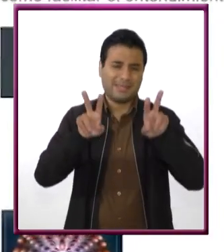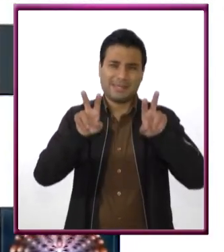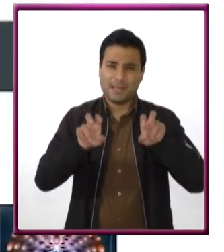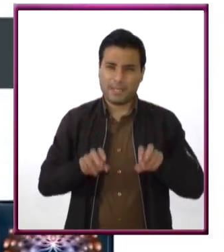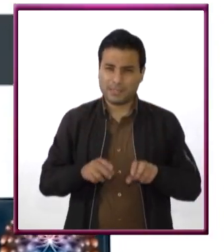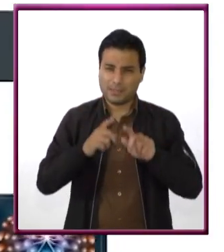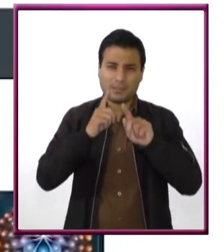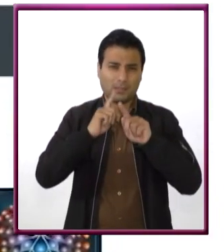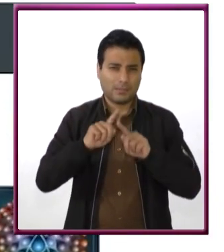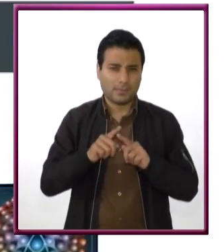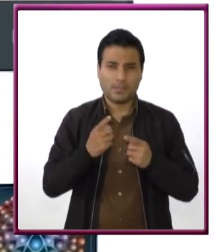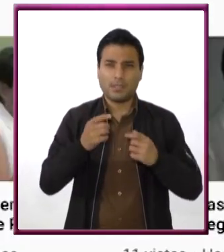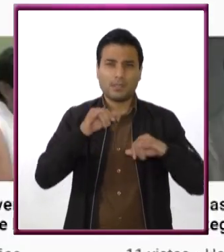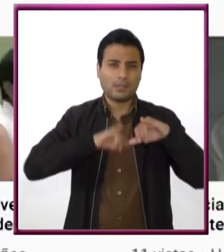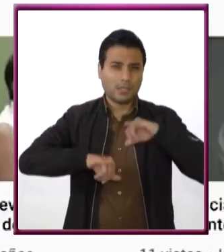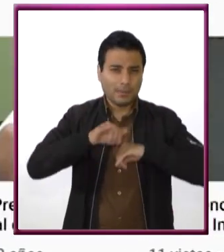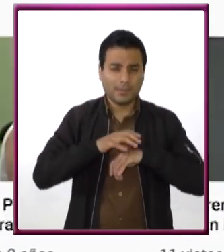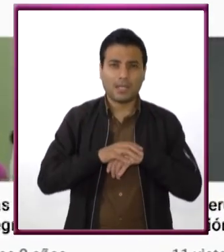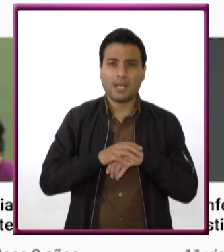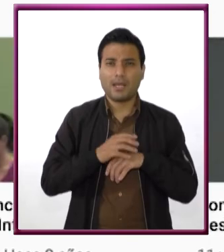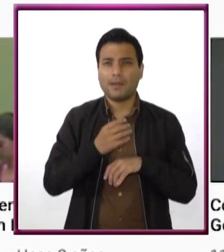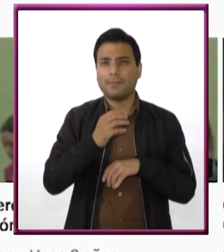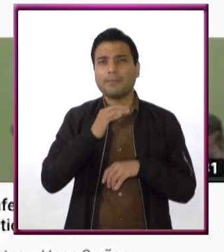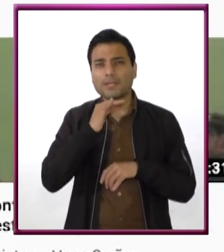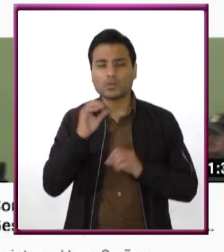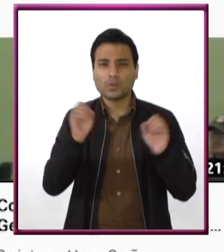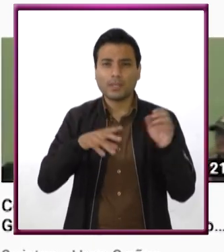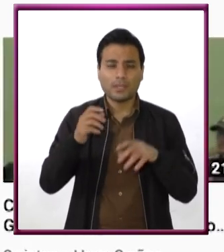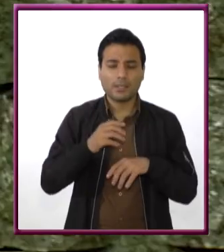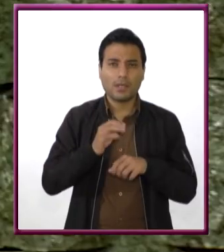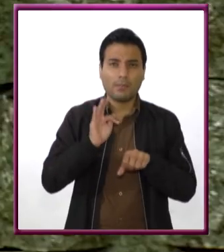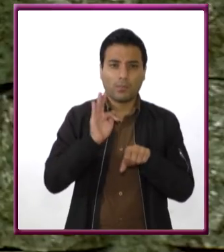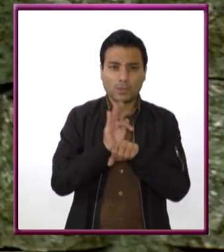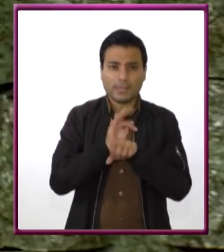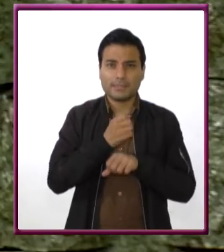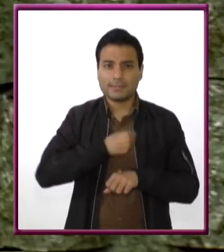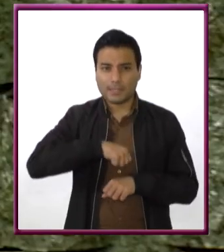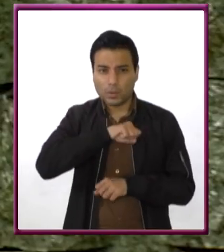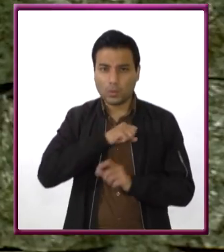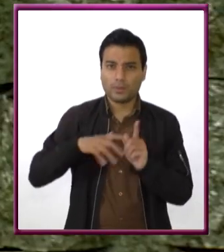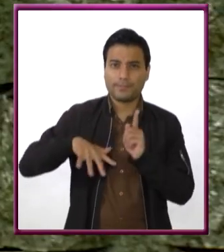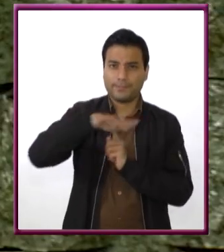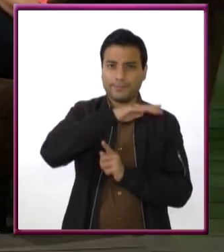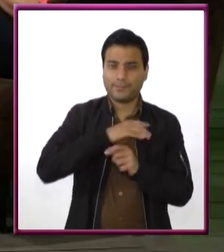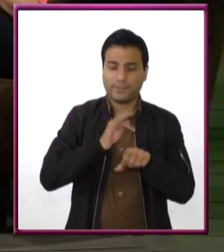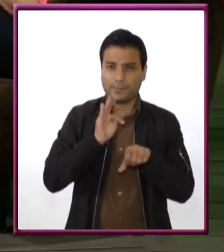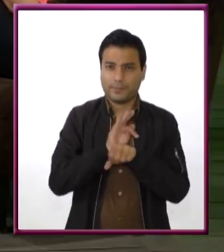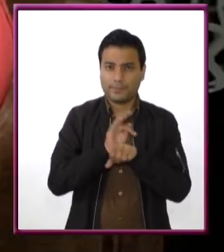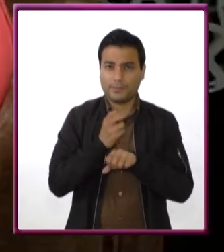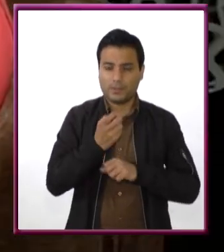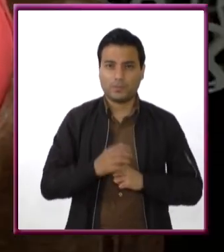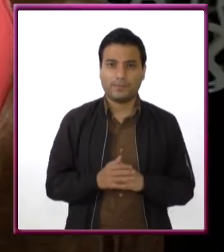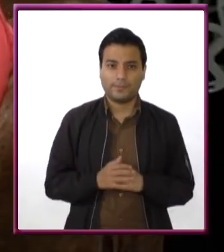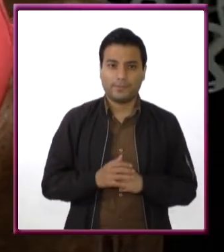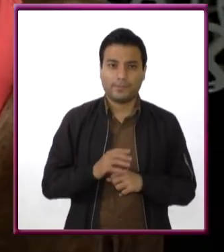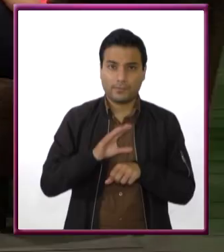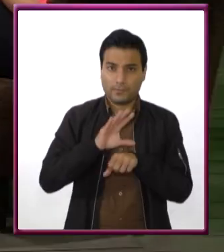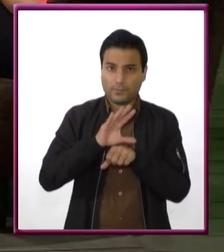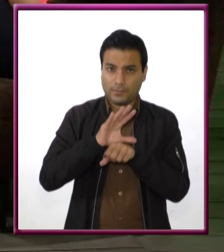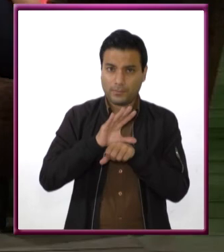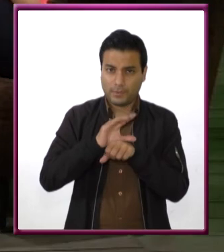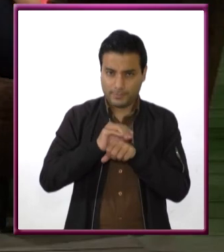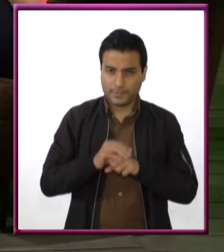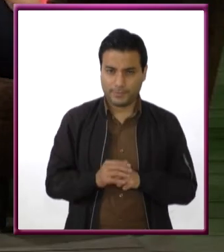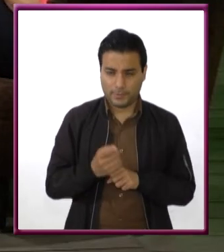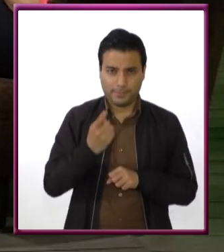de sustancias químicas y de residuos y la protección de la salud ambiental y de la biodiversidad. Muy bien. Si me permites, Sí, por favor.